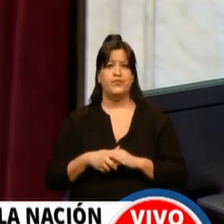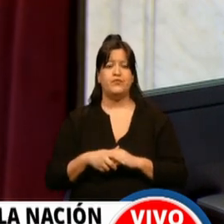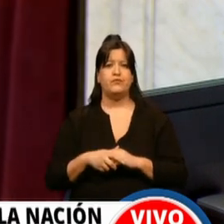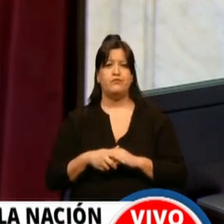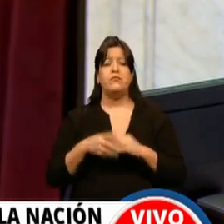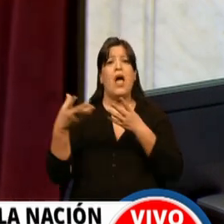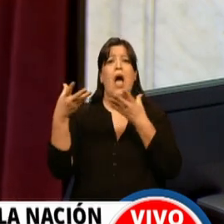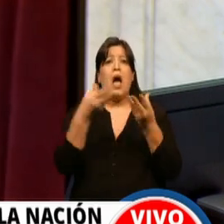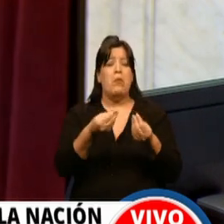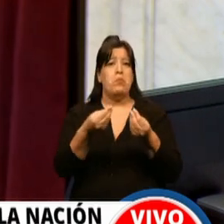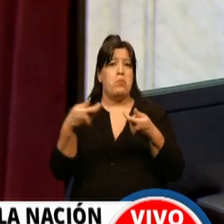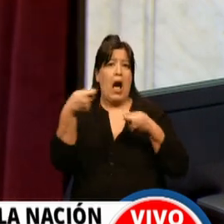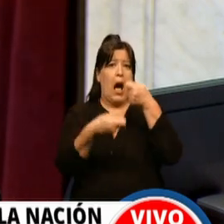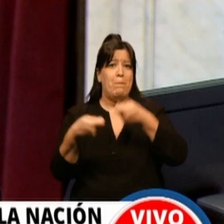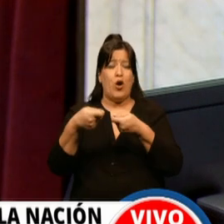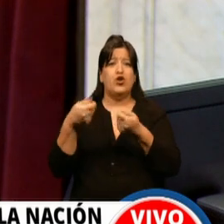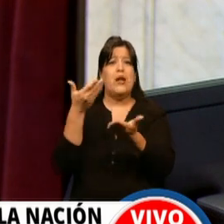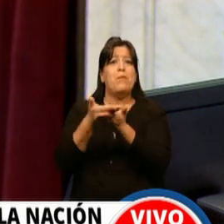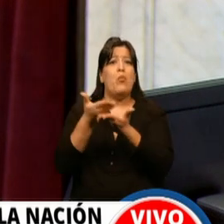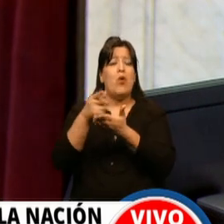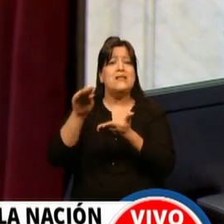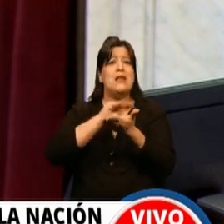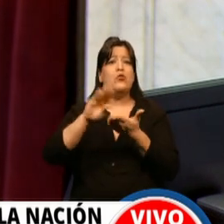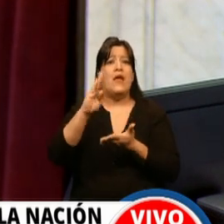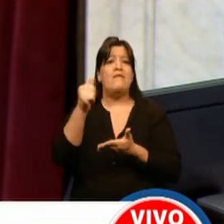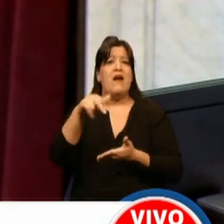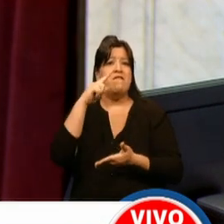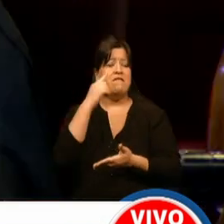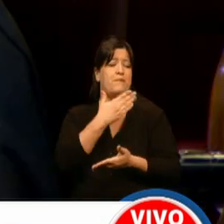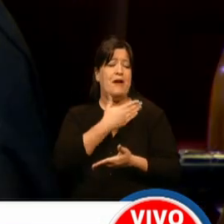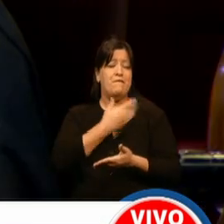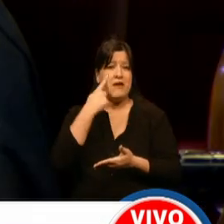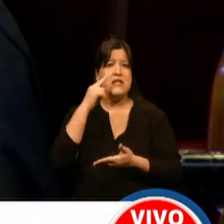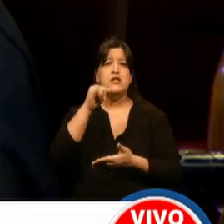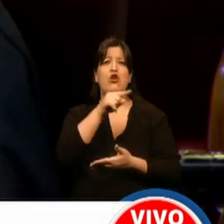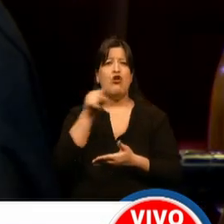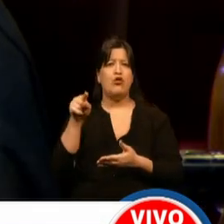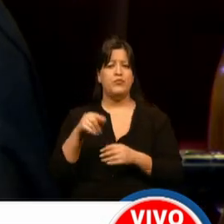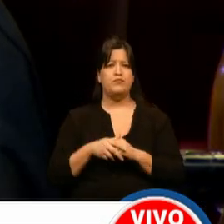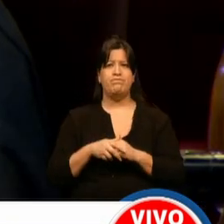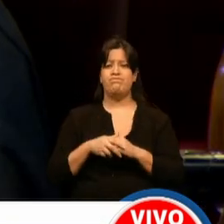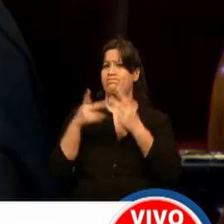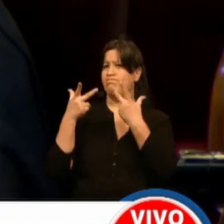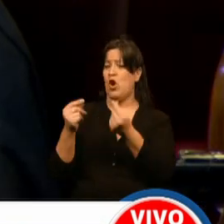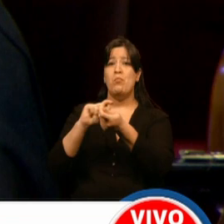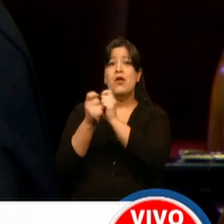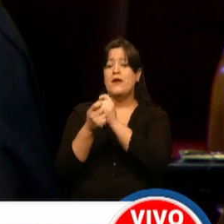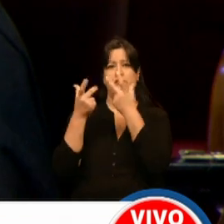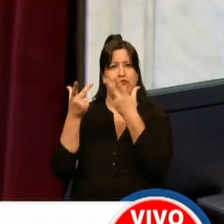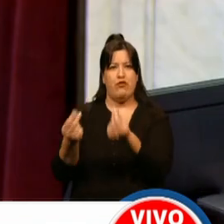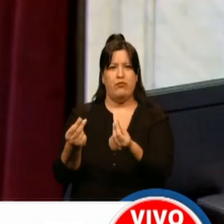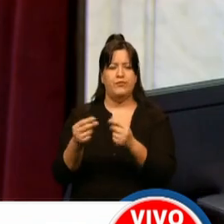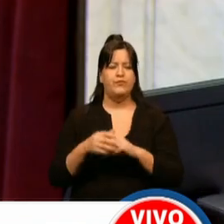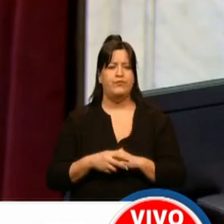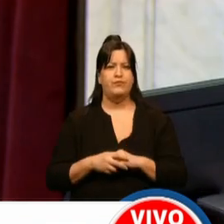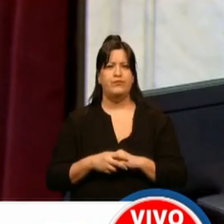el aporte o la propuesta realizada por la diputada banfi no aceptamos la modificación no acepta